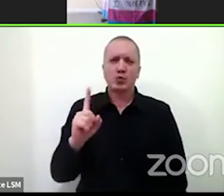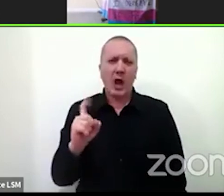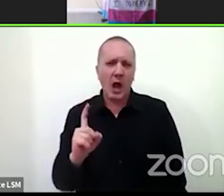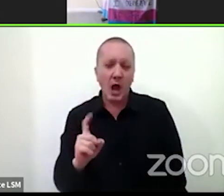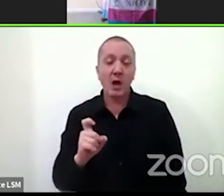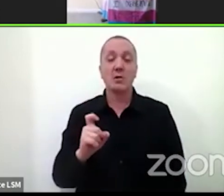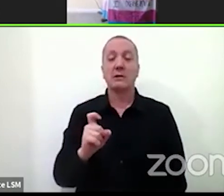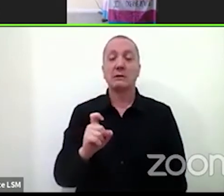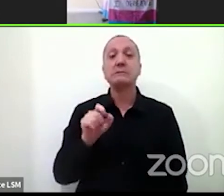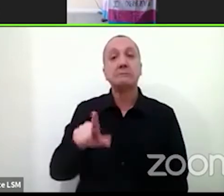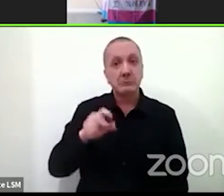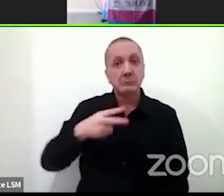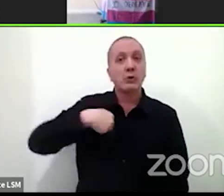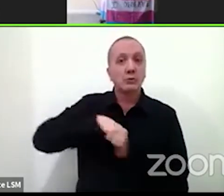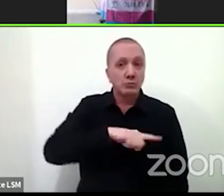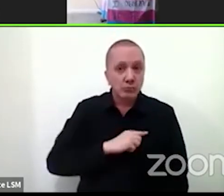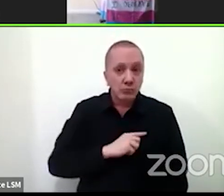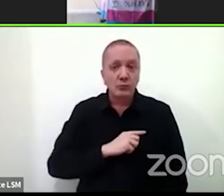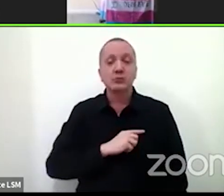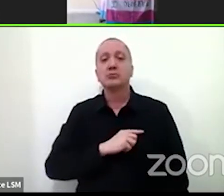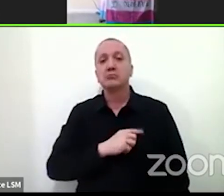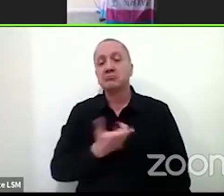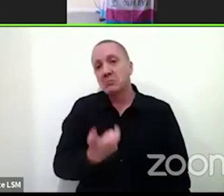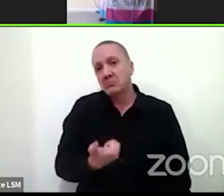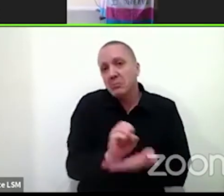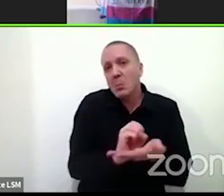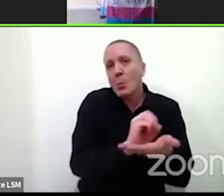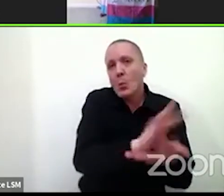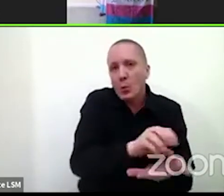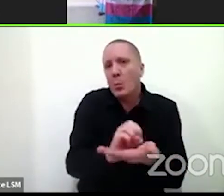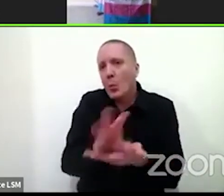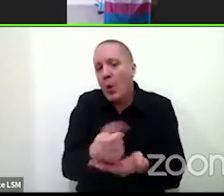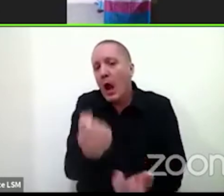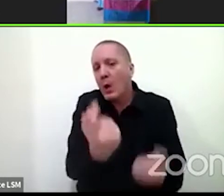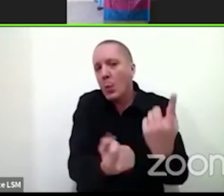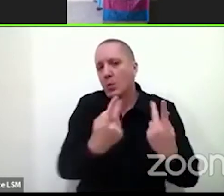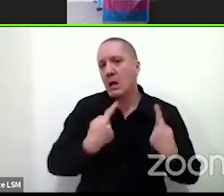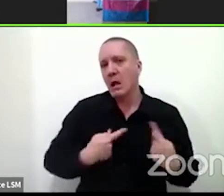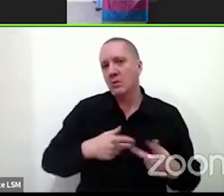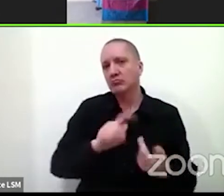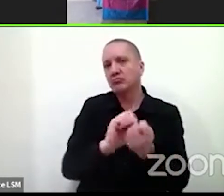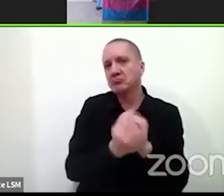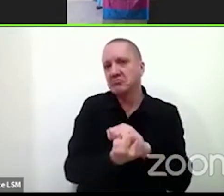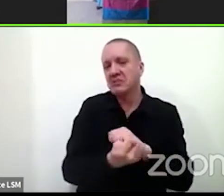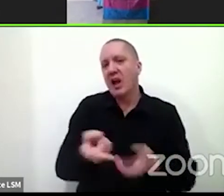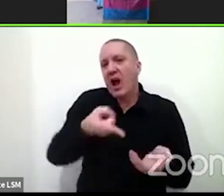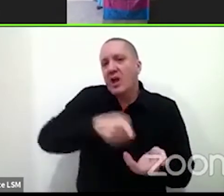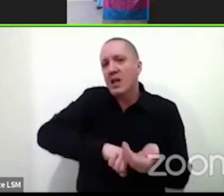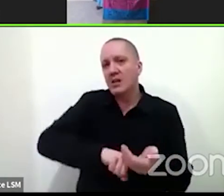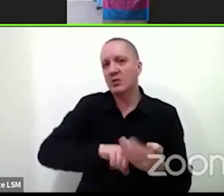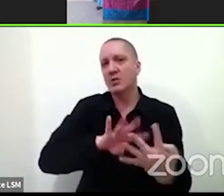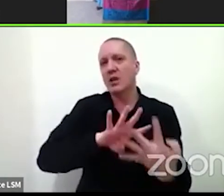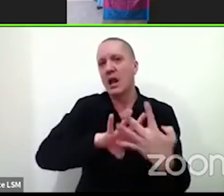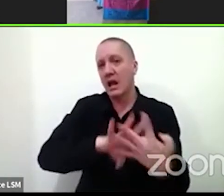mandando un depósito a personas trans y género no conforme en centros penitenciarios como